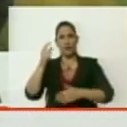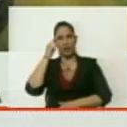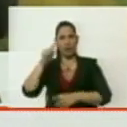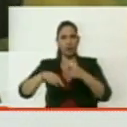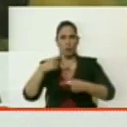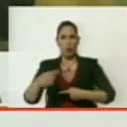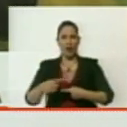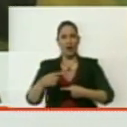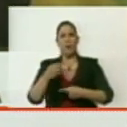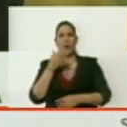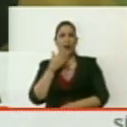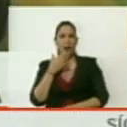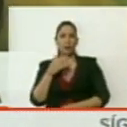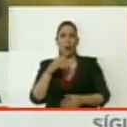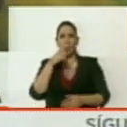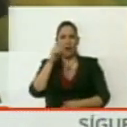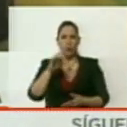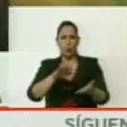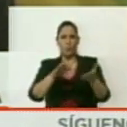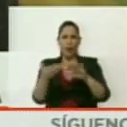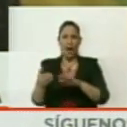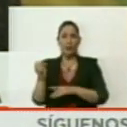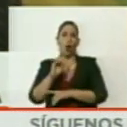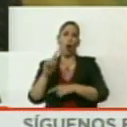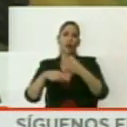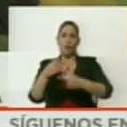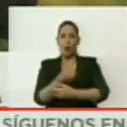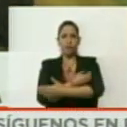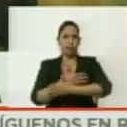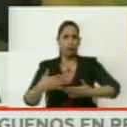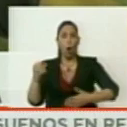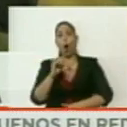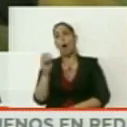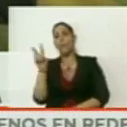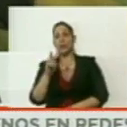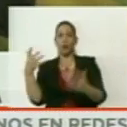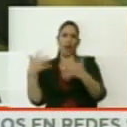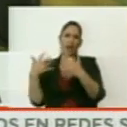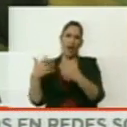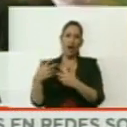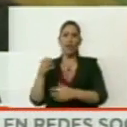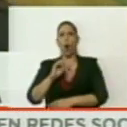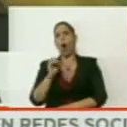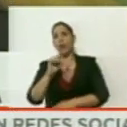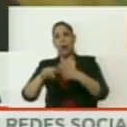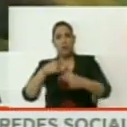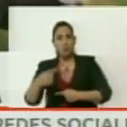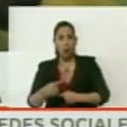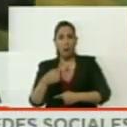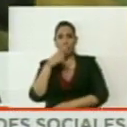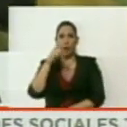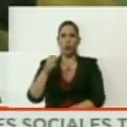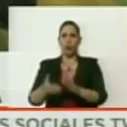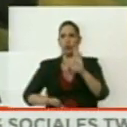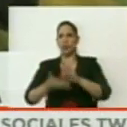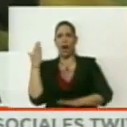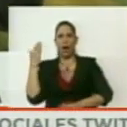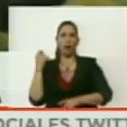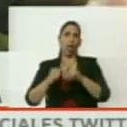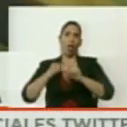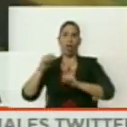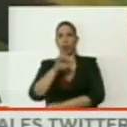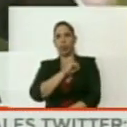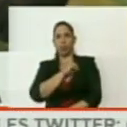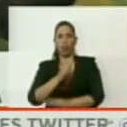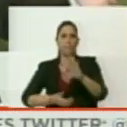una guerra en Venezuela, después que corra mucha sangre, después o como ellos dicen, que Maduro salga huyendo y se